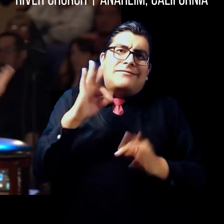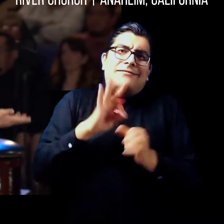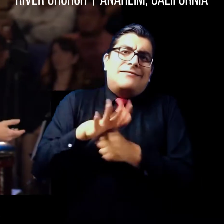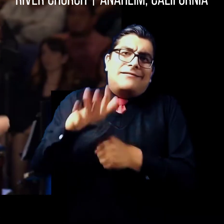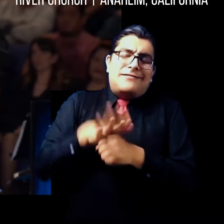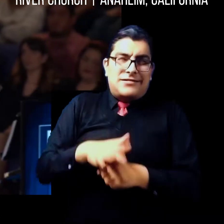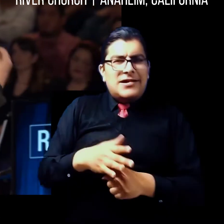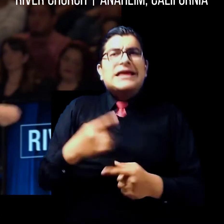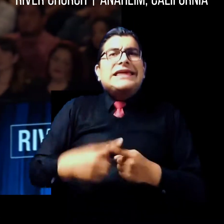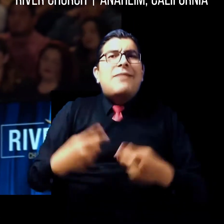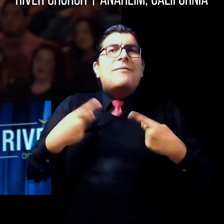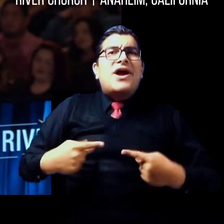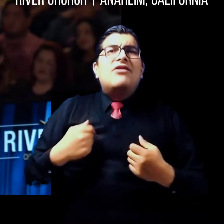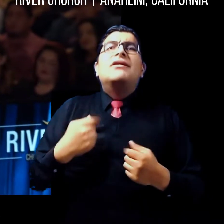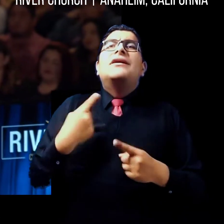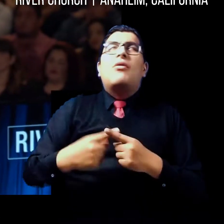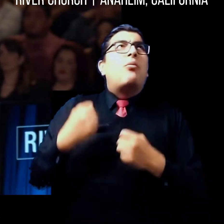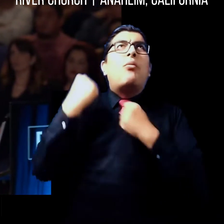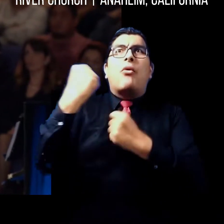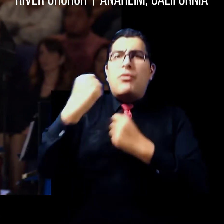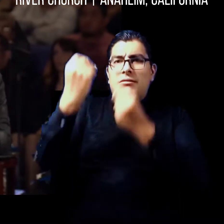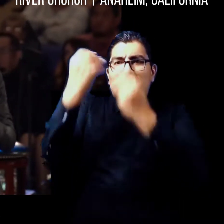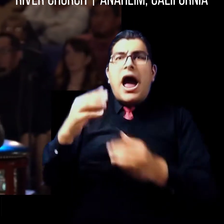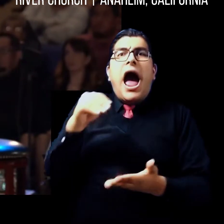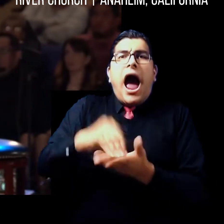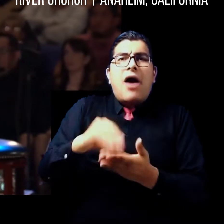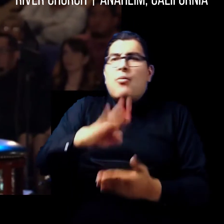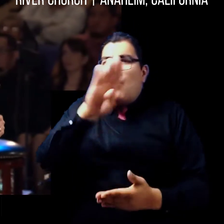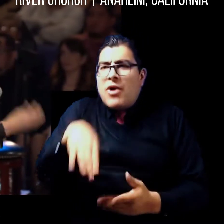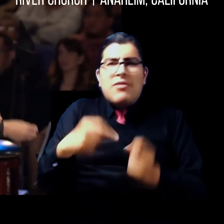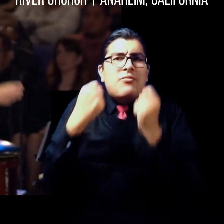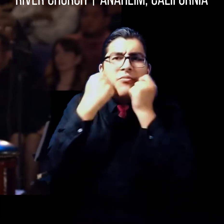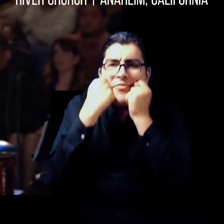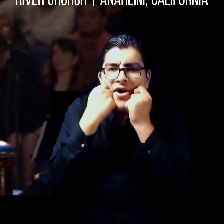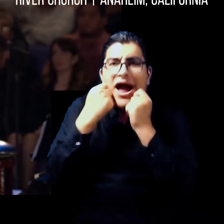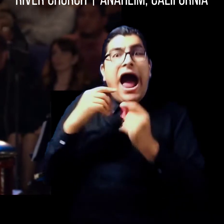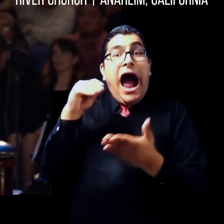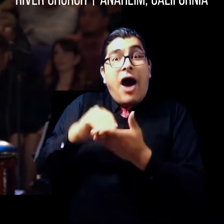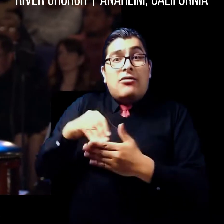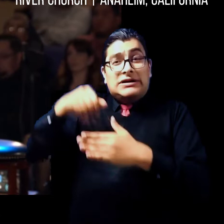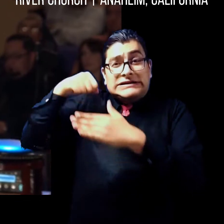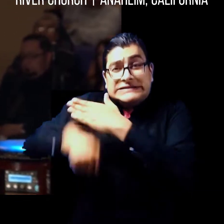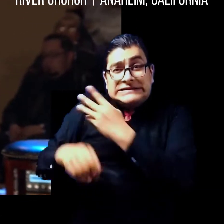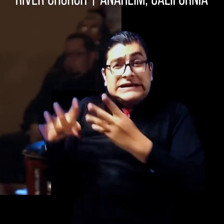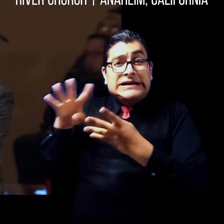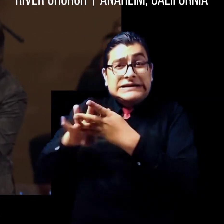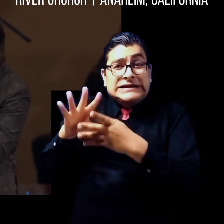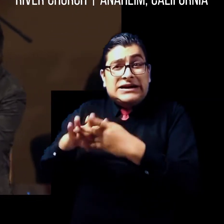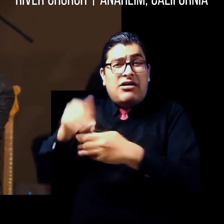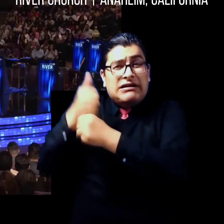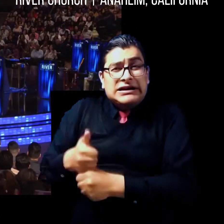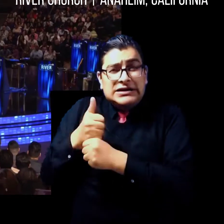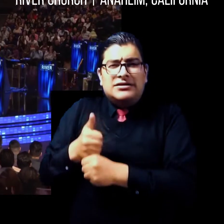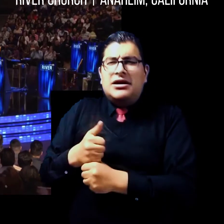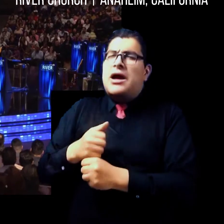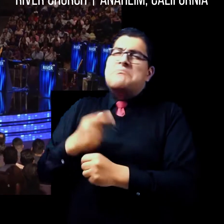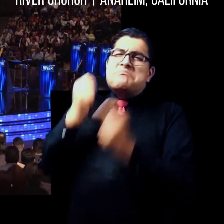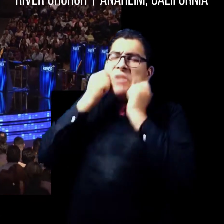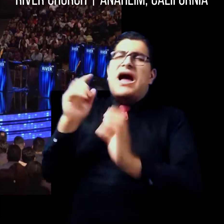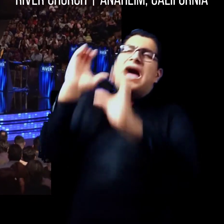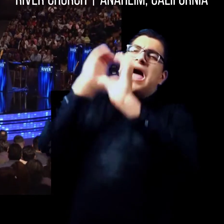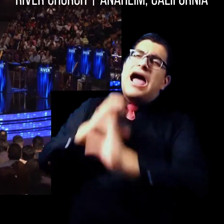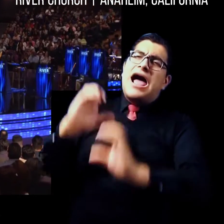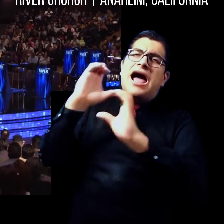¿qué persona, qué poder hay en el cosmos que ante la muerte, aún en la celda más oscura, sigue alabando a Dios, sigue glorificando